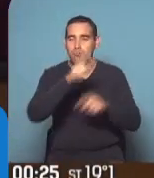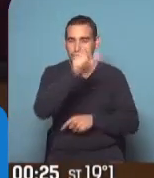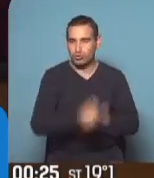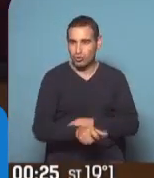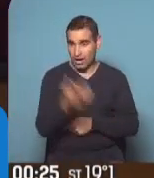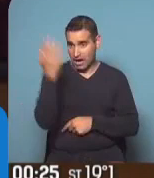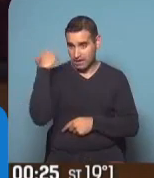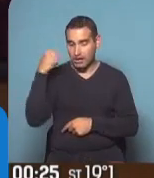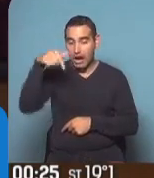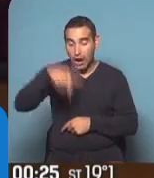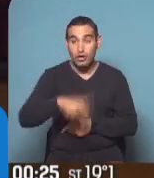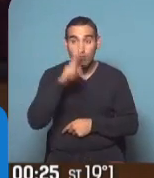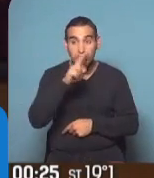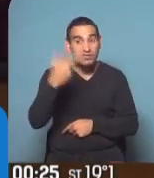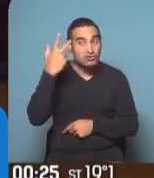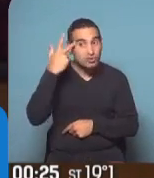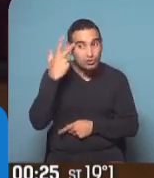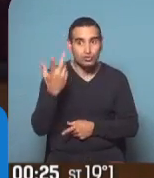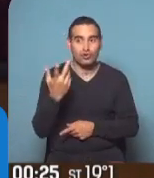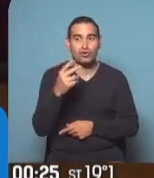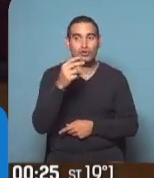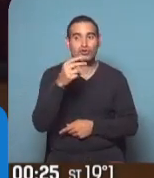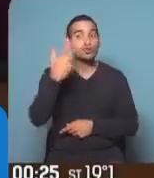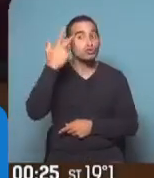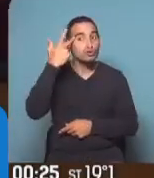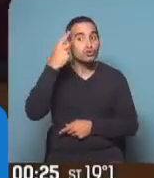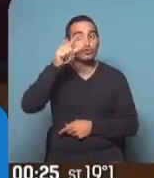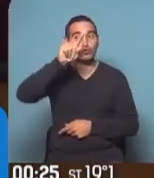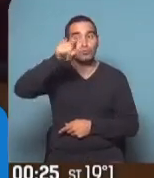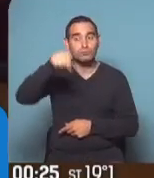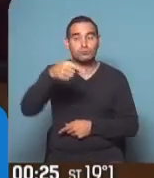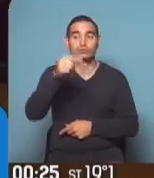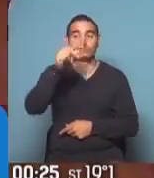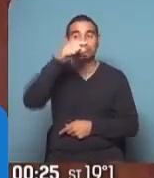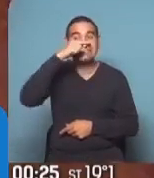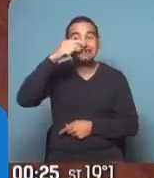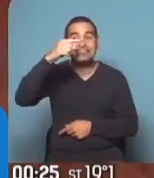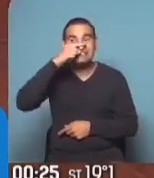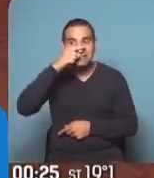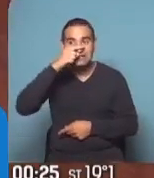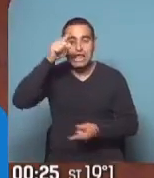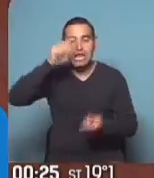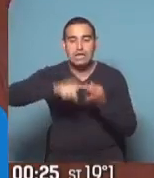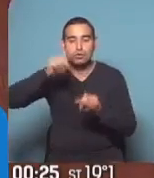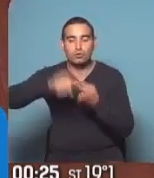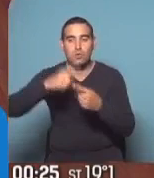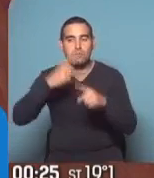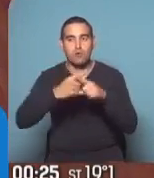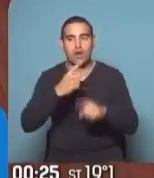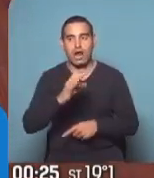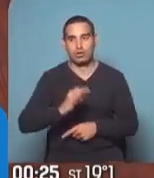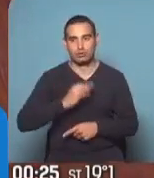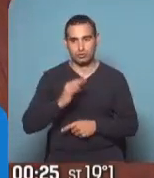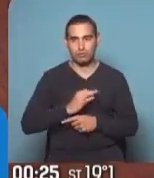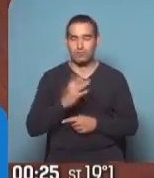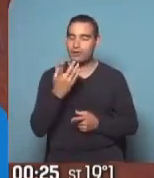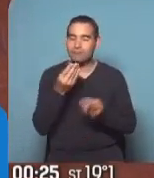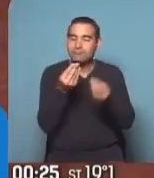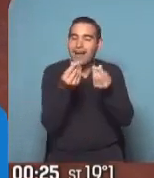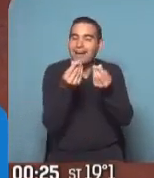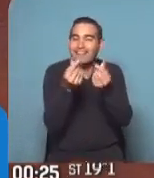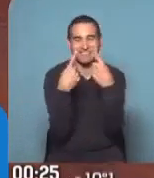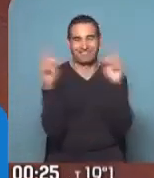día, en 2018, cerramos 18.77 litros per cápita por año, pero con una calidad completamente